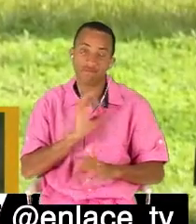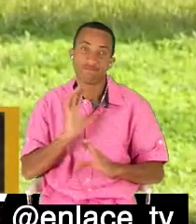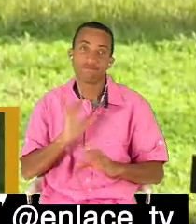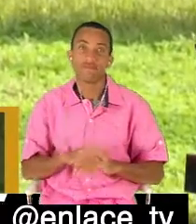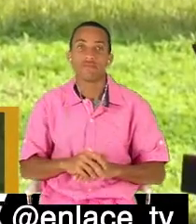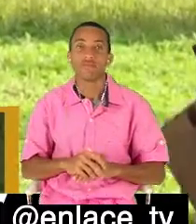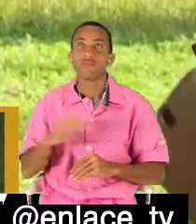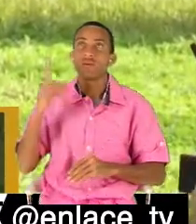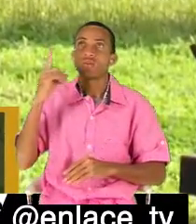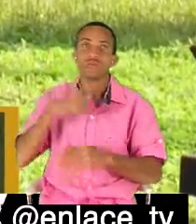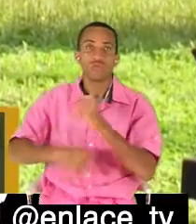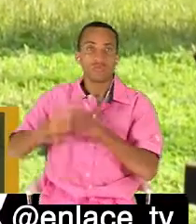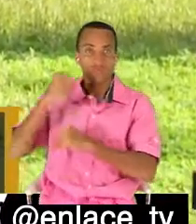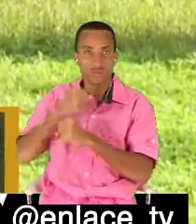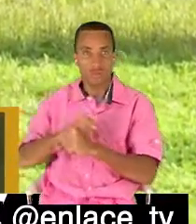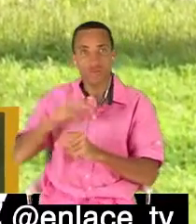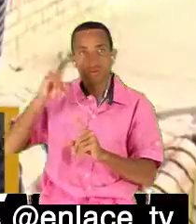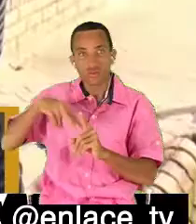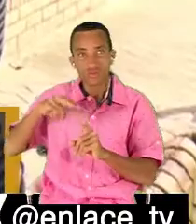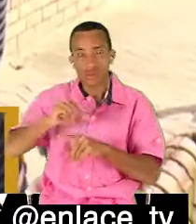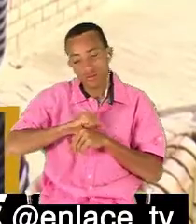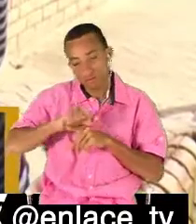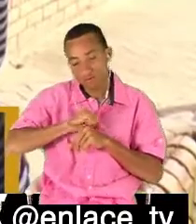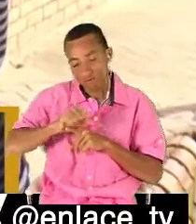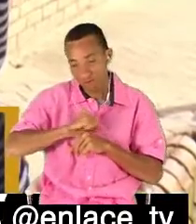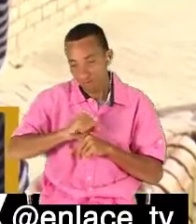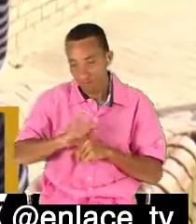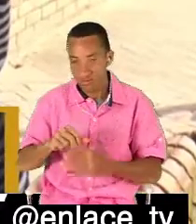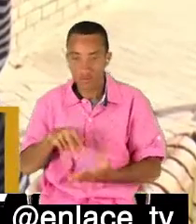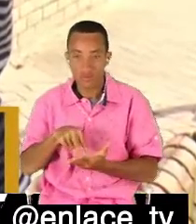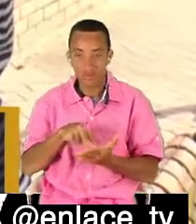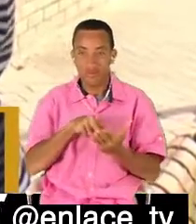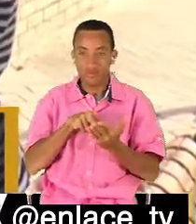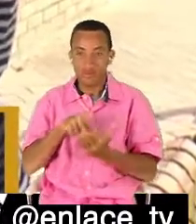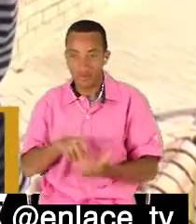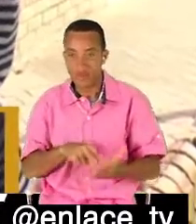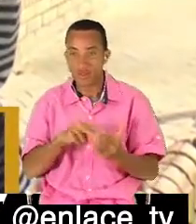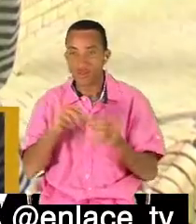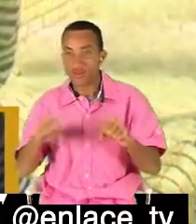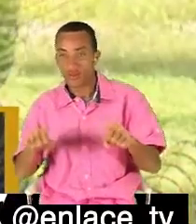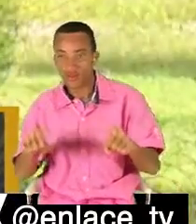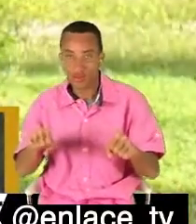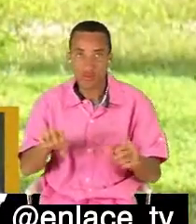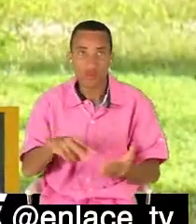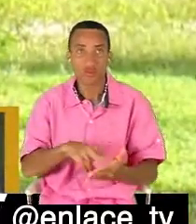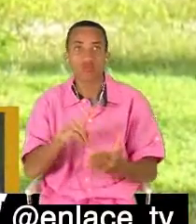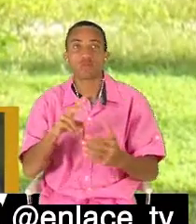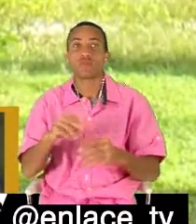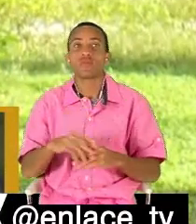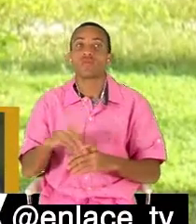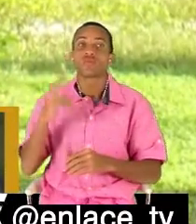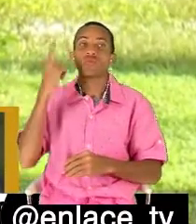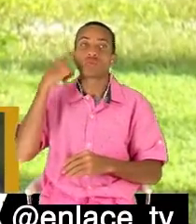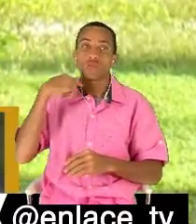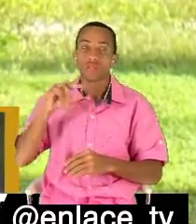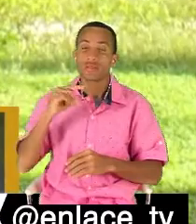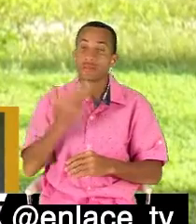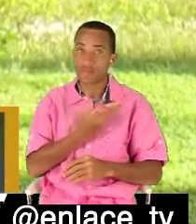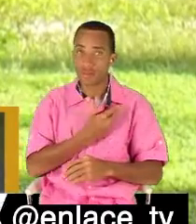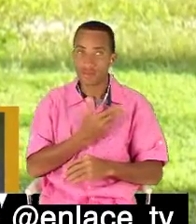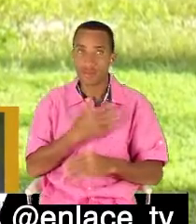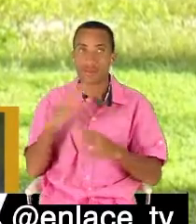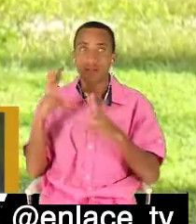hace 1 año y 2 meses Juan José practica este deporte que ya le ha entregado muchas satisfacciones. Que un día mi mamá estaba